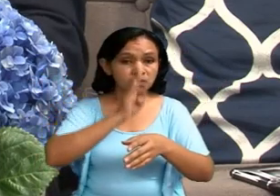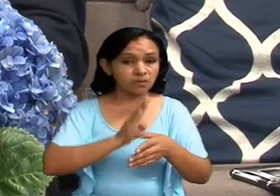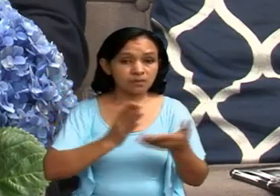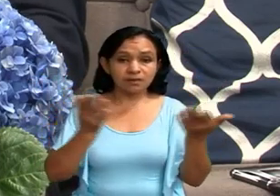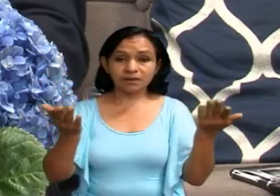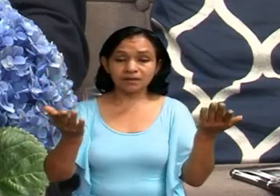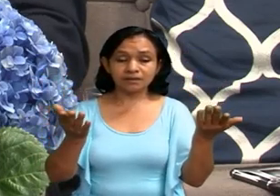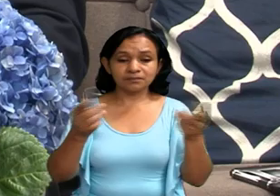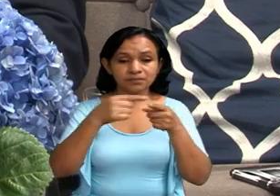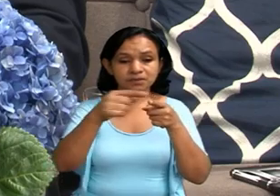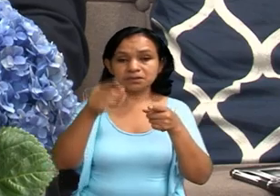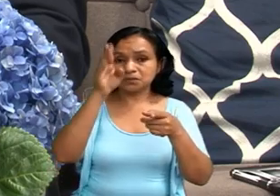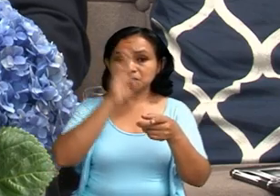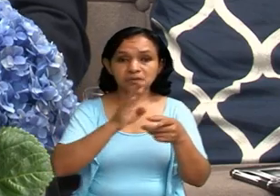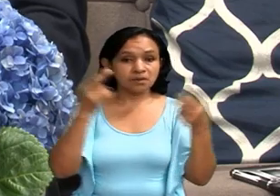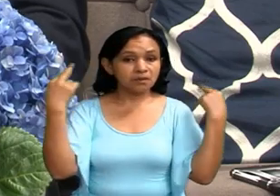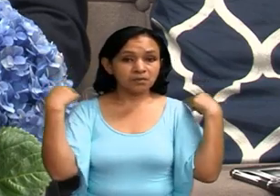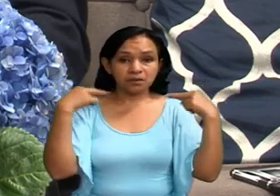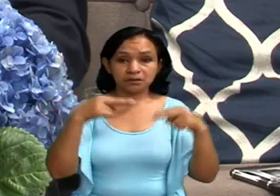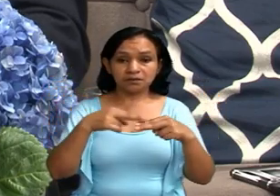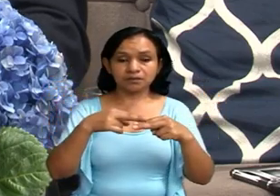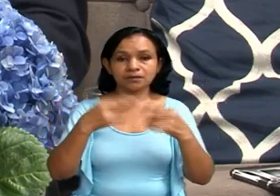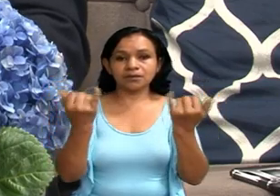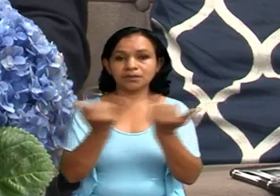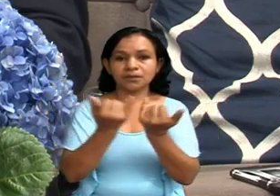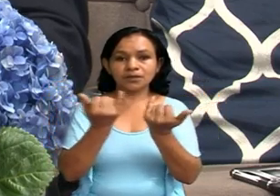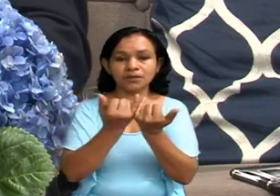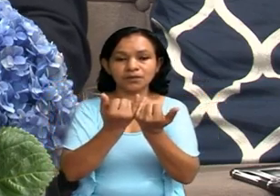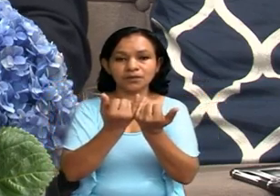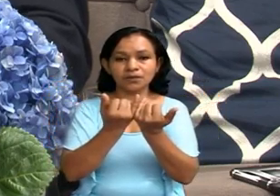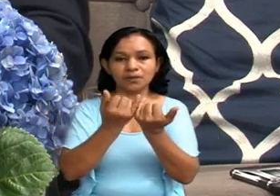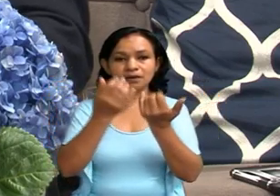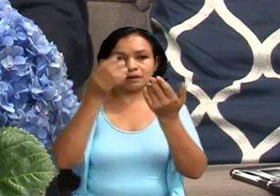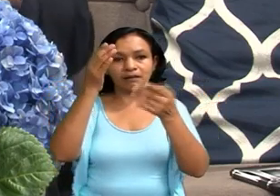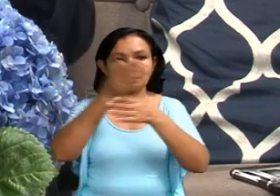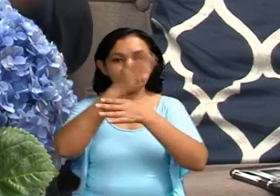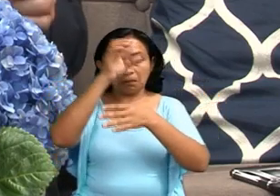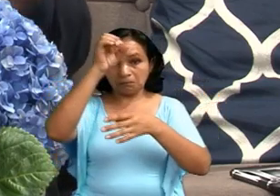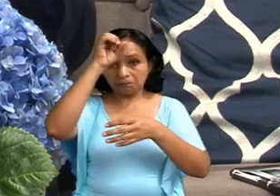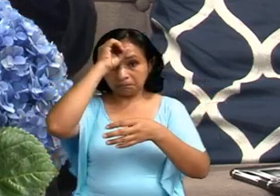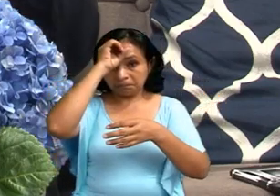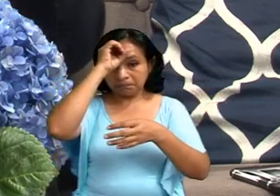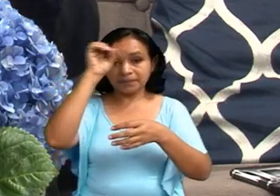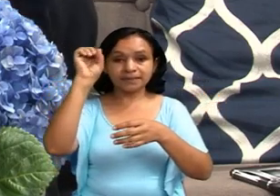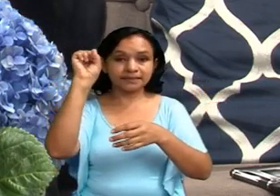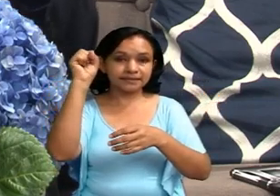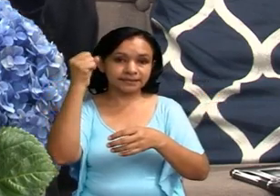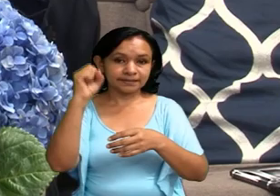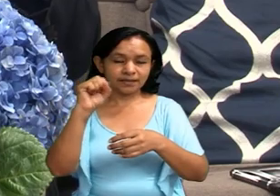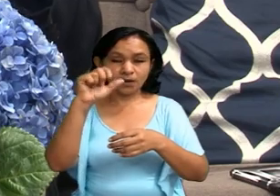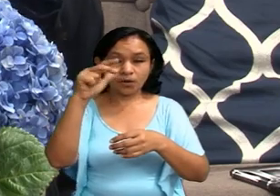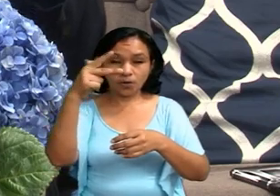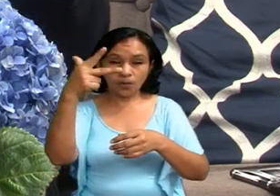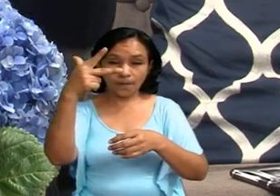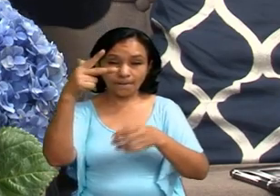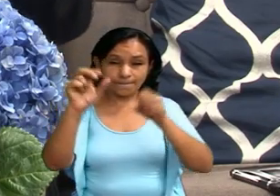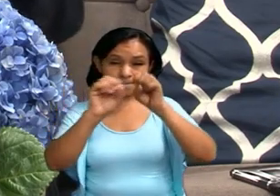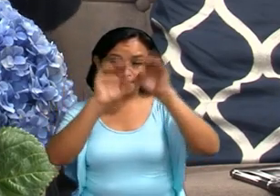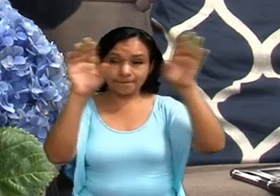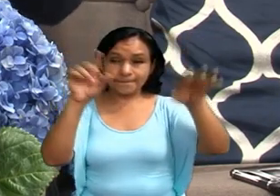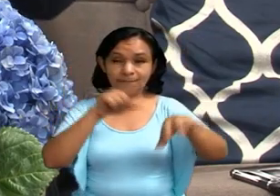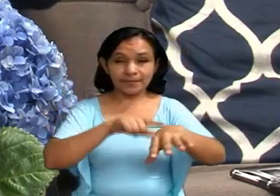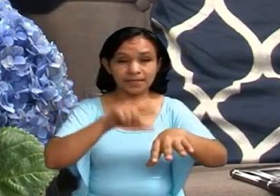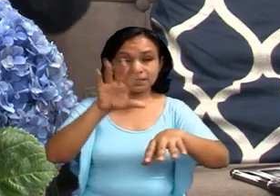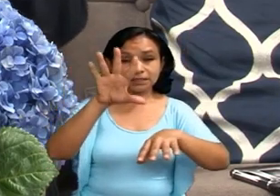presencia de un maestro, son como alfabetizadores de la música. Todos los sábados a las 8 de la mañana en